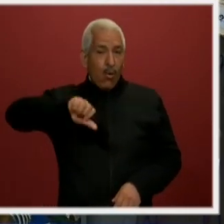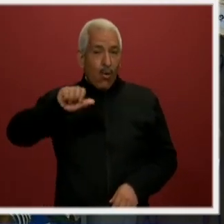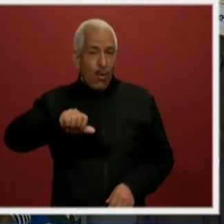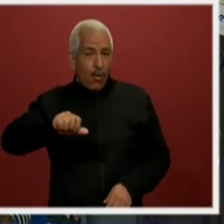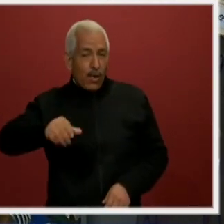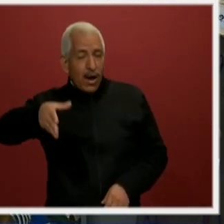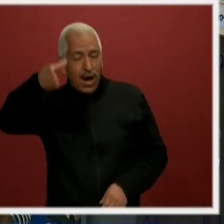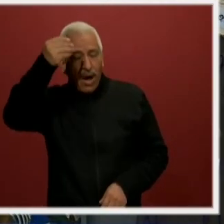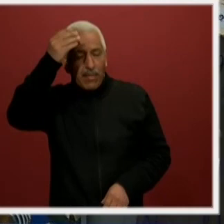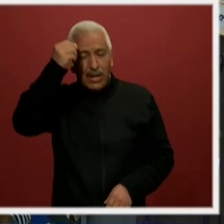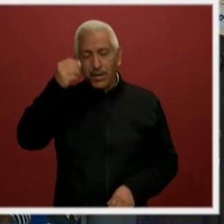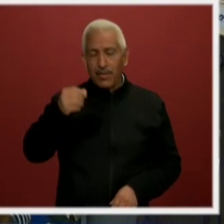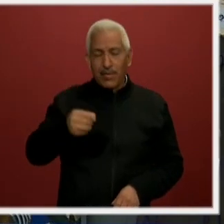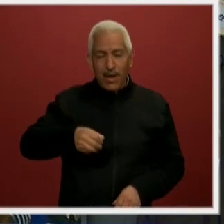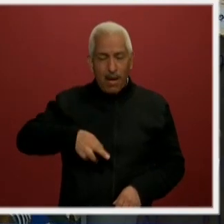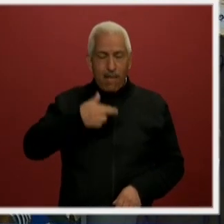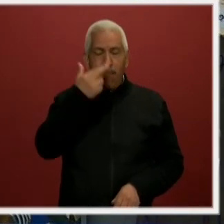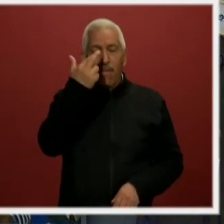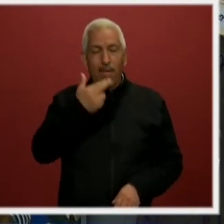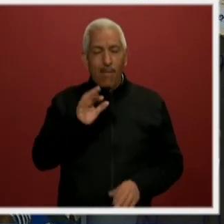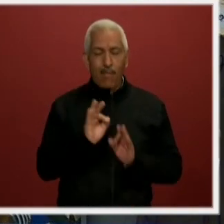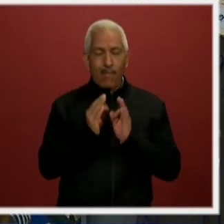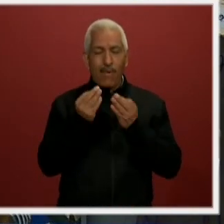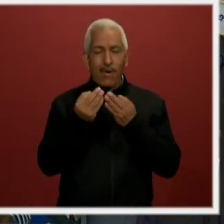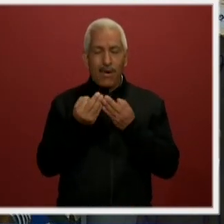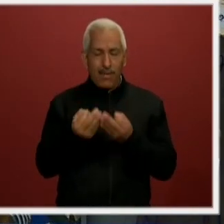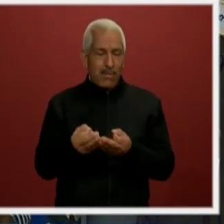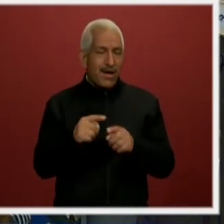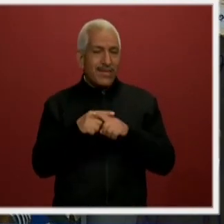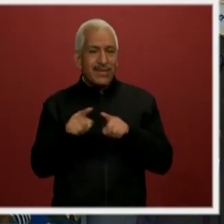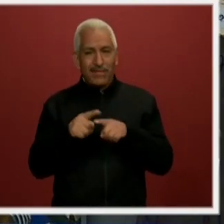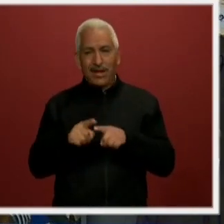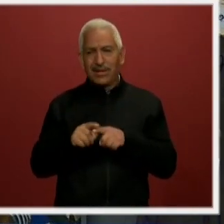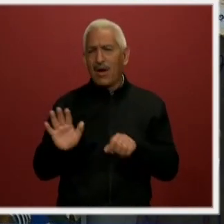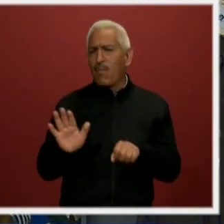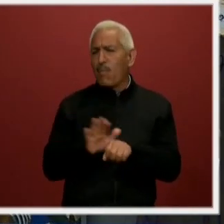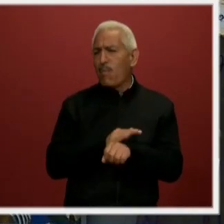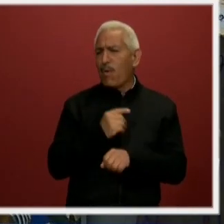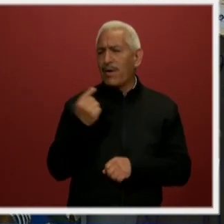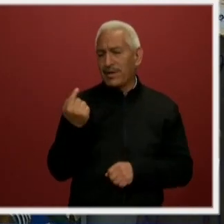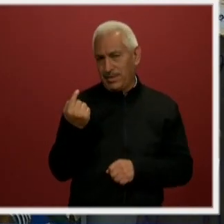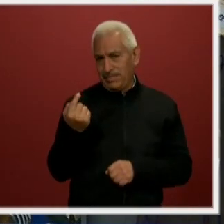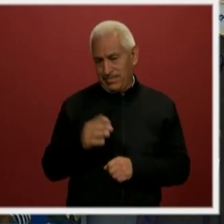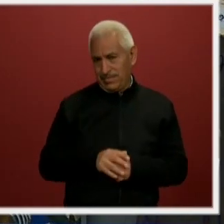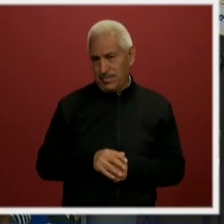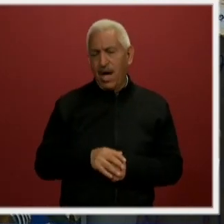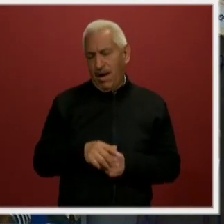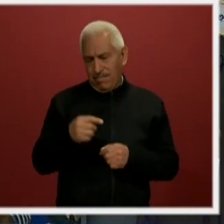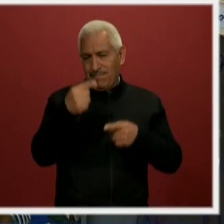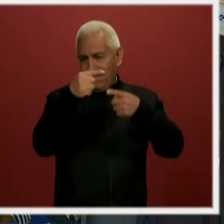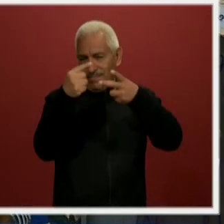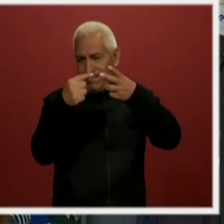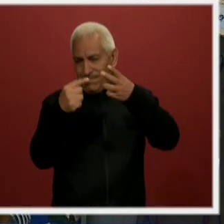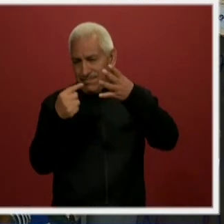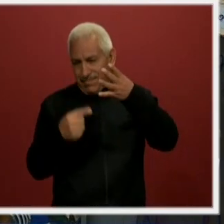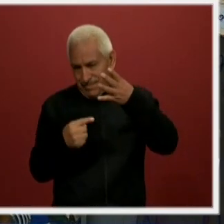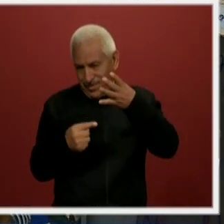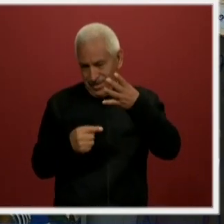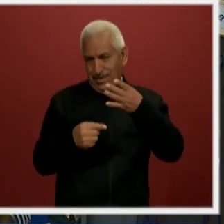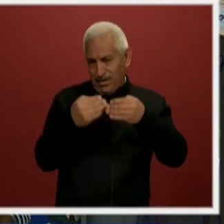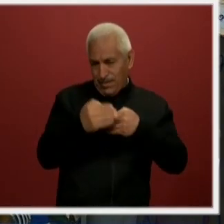manera diferente porque porque vamos a respirar en momentos diferentes sale